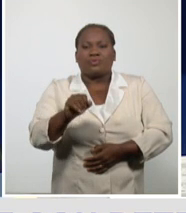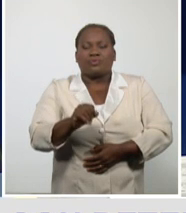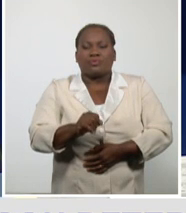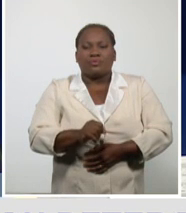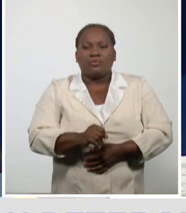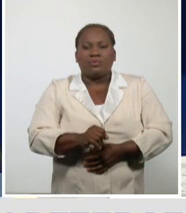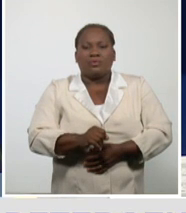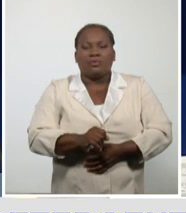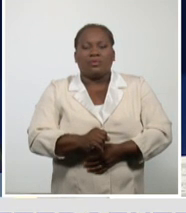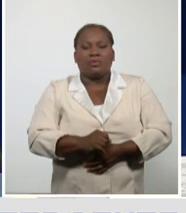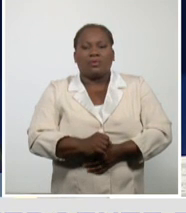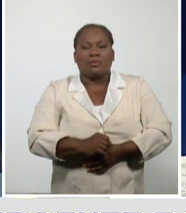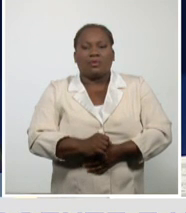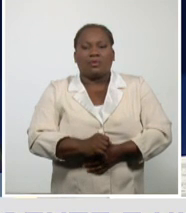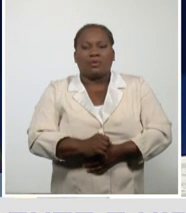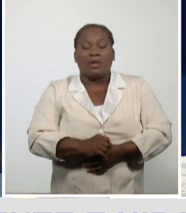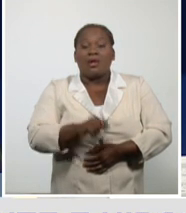Hay